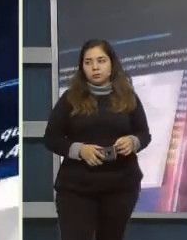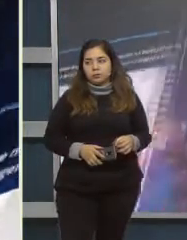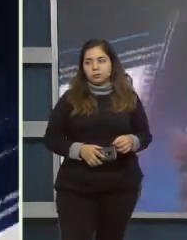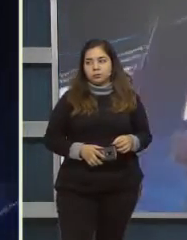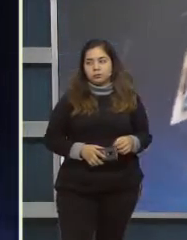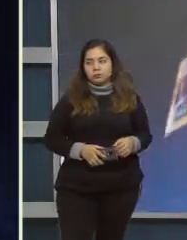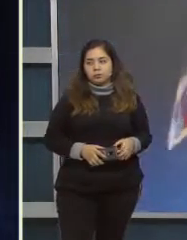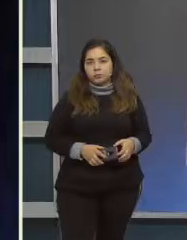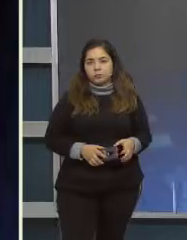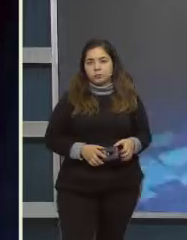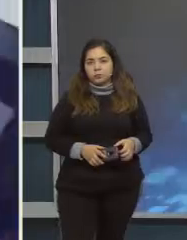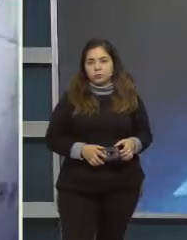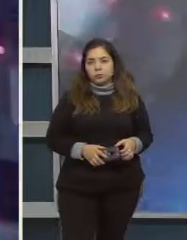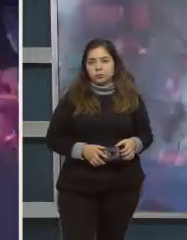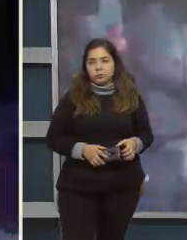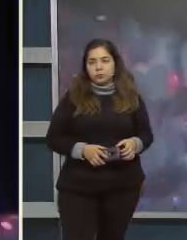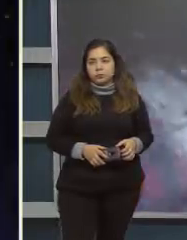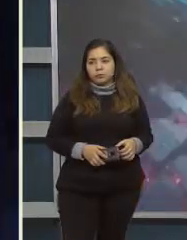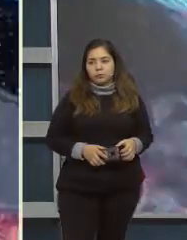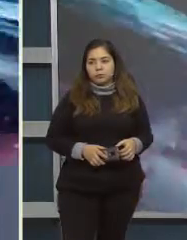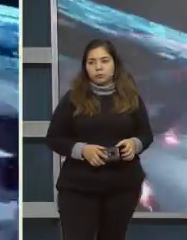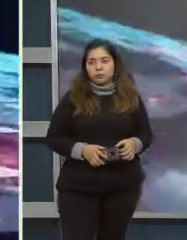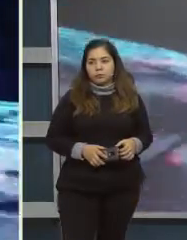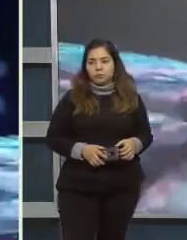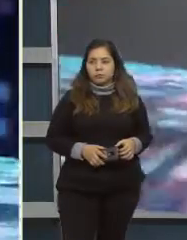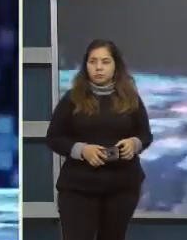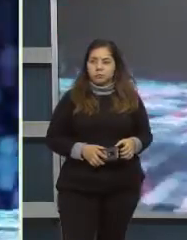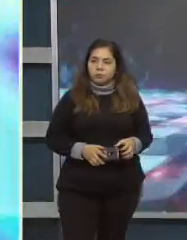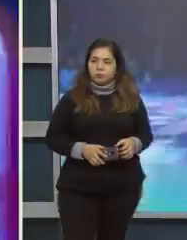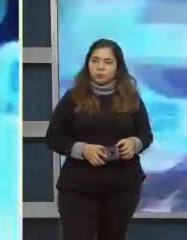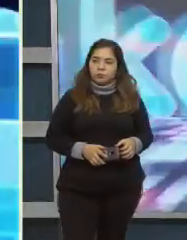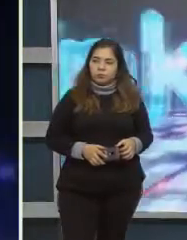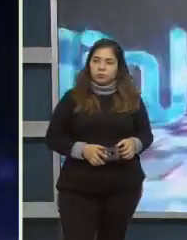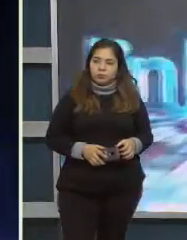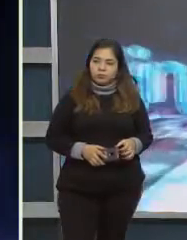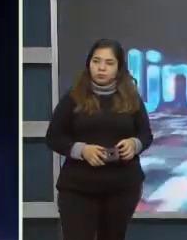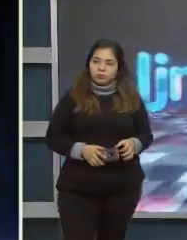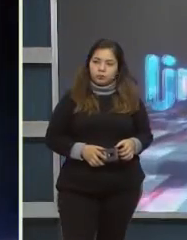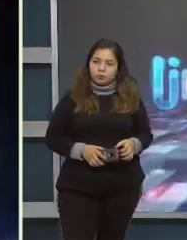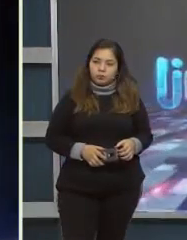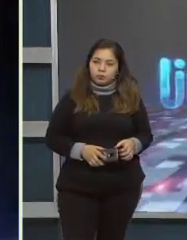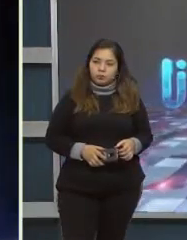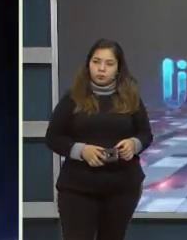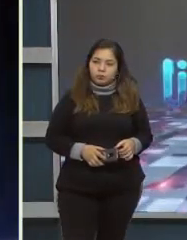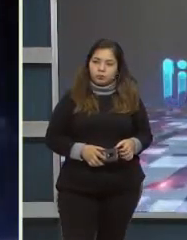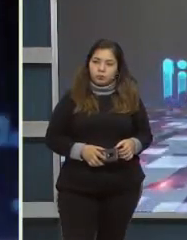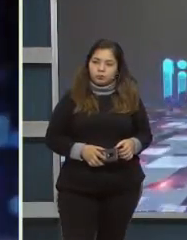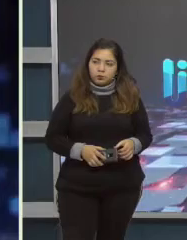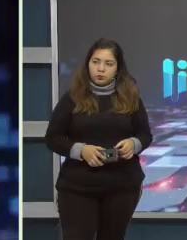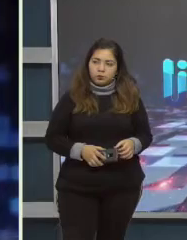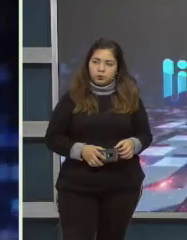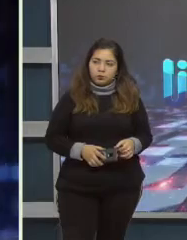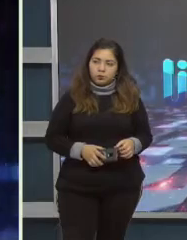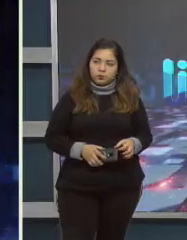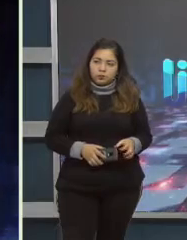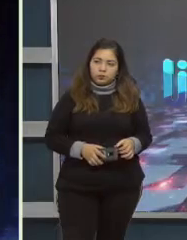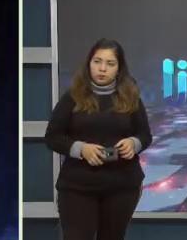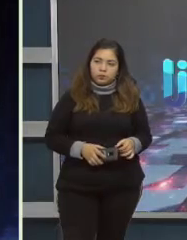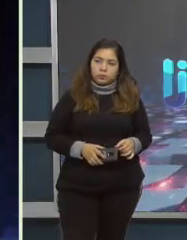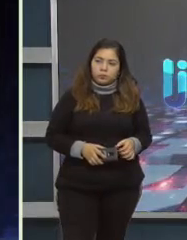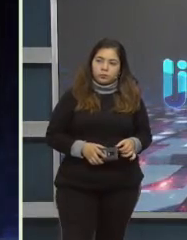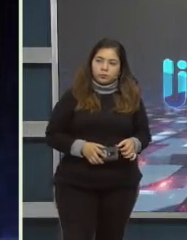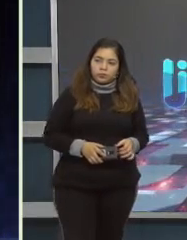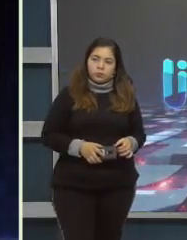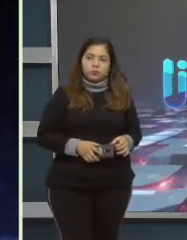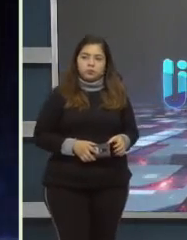porque no depende ni siquiera ya de la universidad. Depende de que el ámbito de salud, por ejemplo, hospitales,